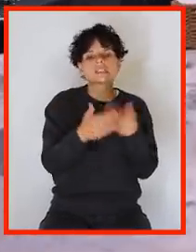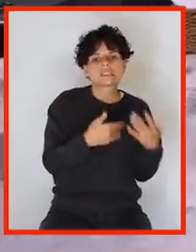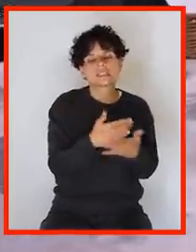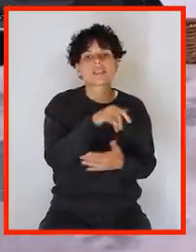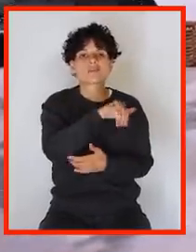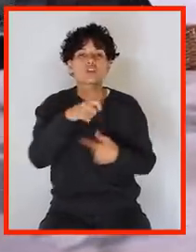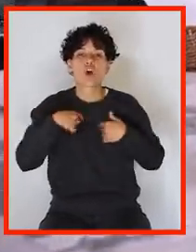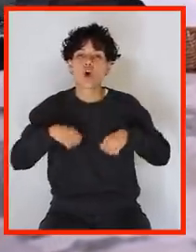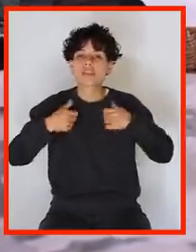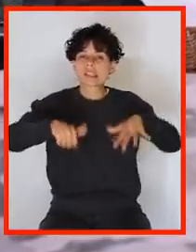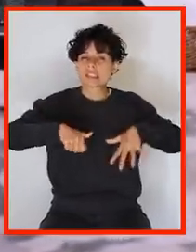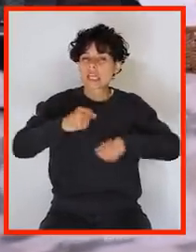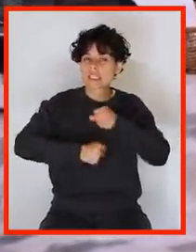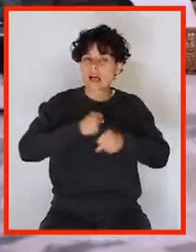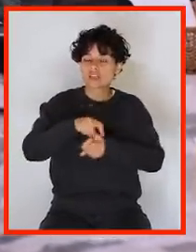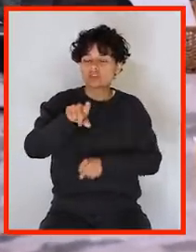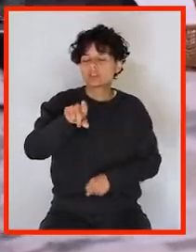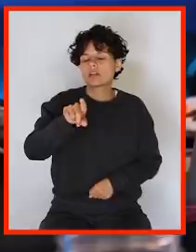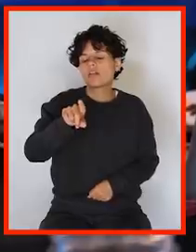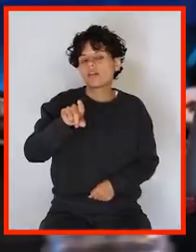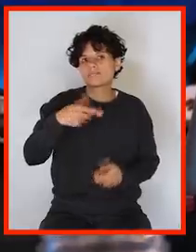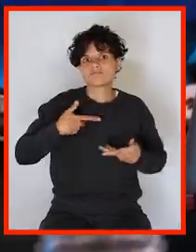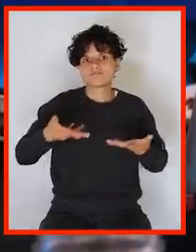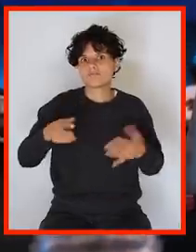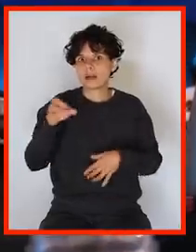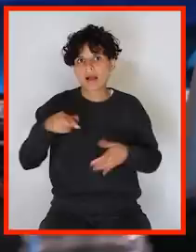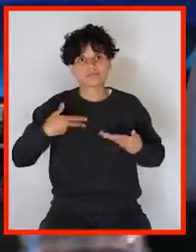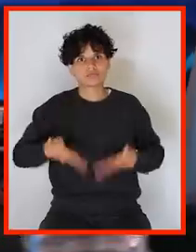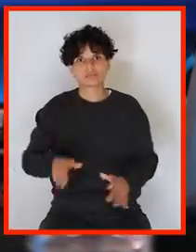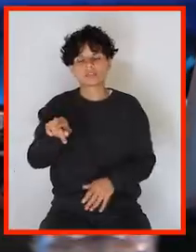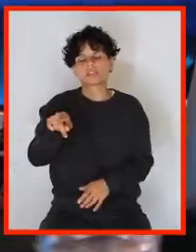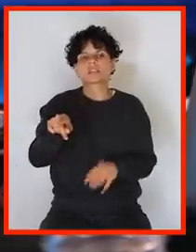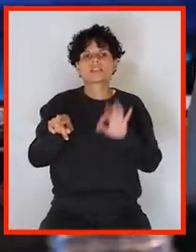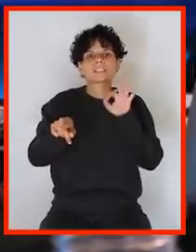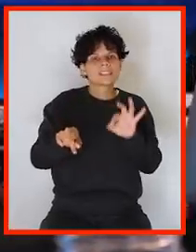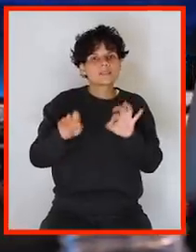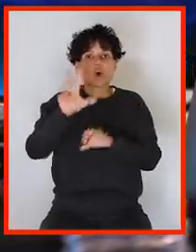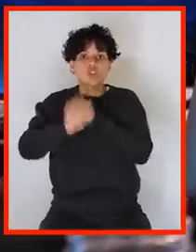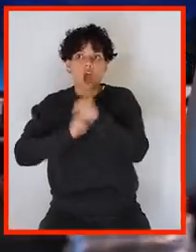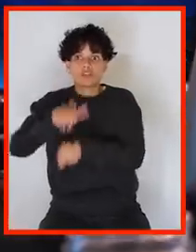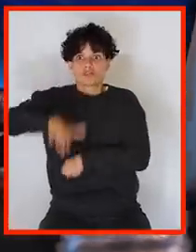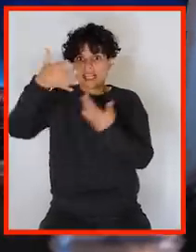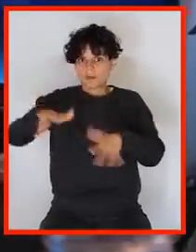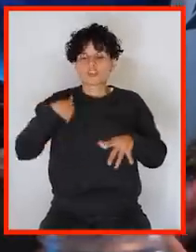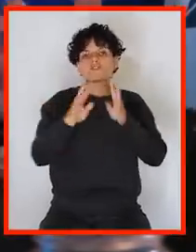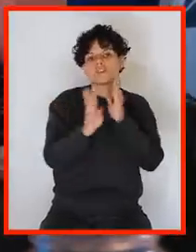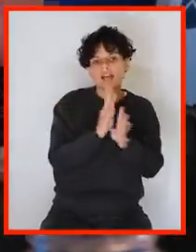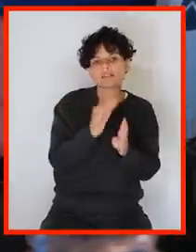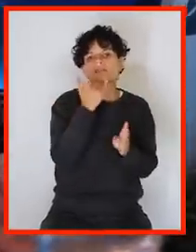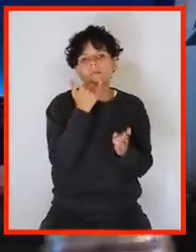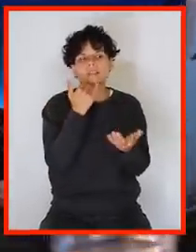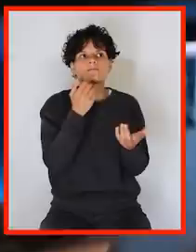Después, igual fui papá joven, a los 16 años. Mi hijo ya tiene 8 años. Yo trabajé en la feria. Yo anduve